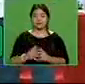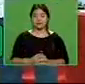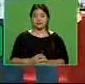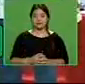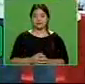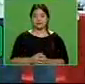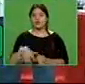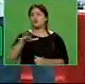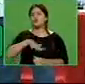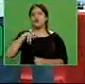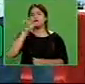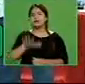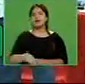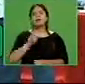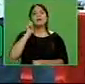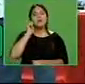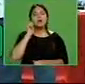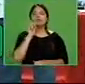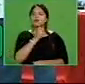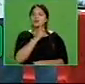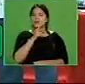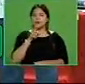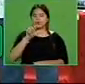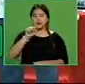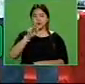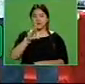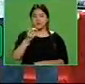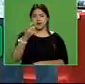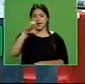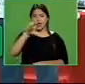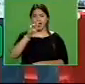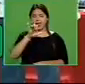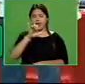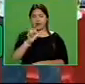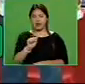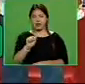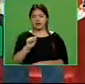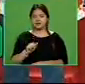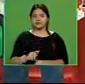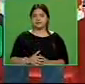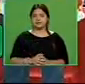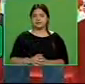¿Dónde está la camarada Argelia? Argelia Garrido.